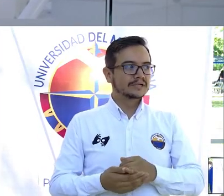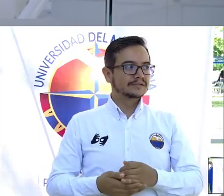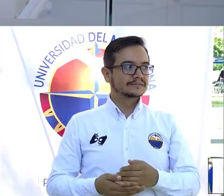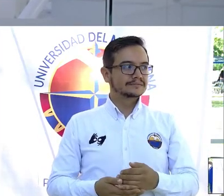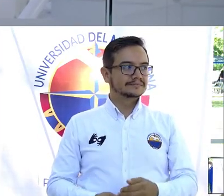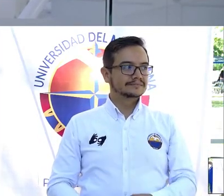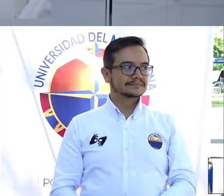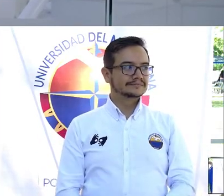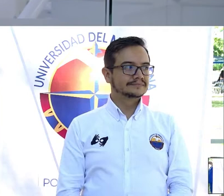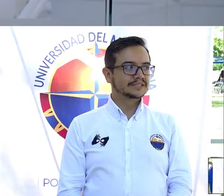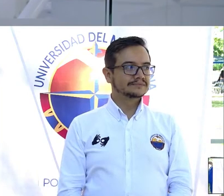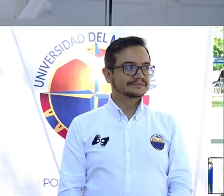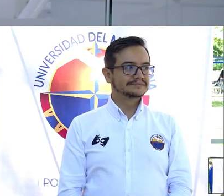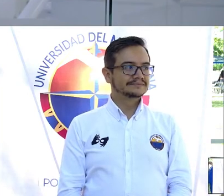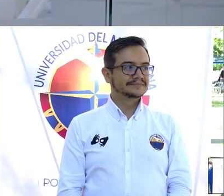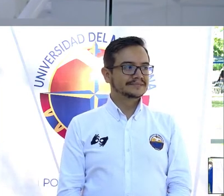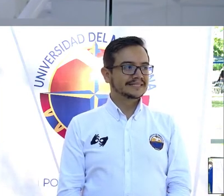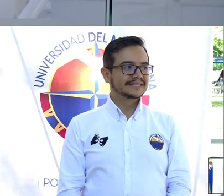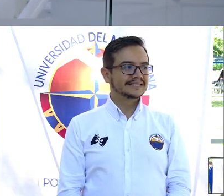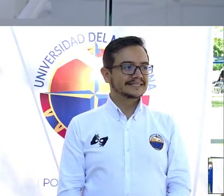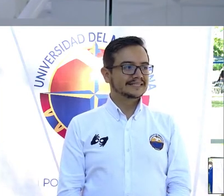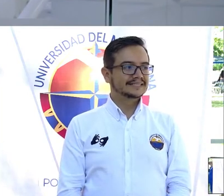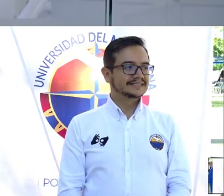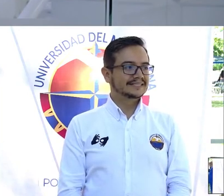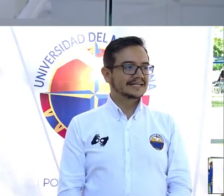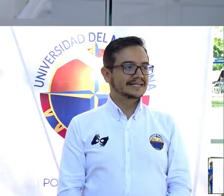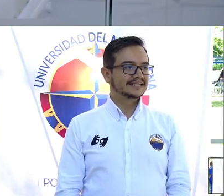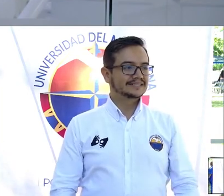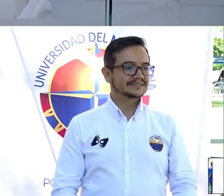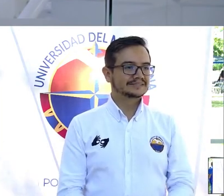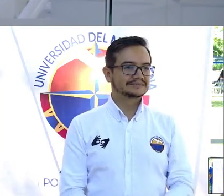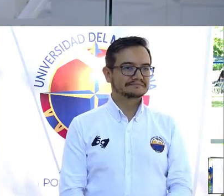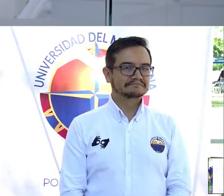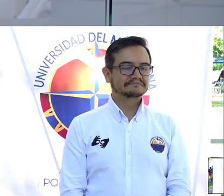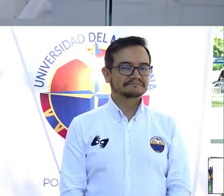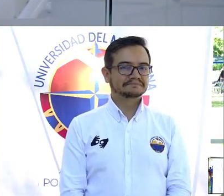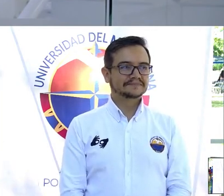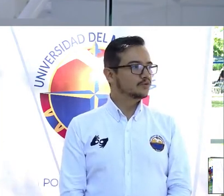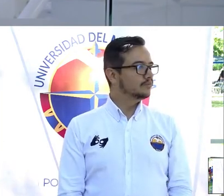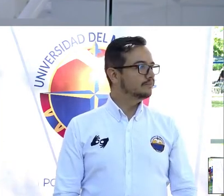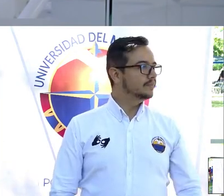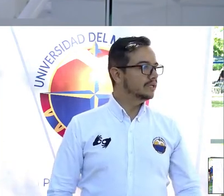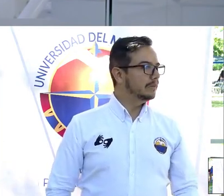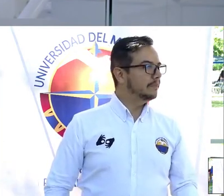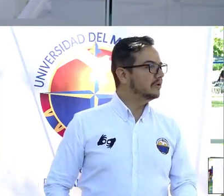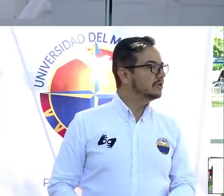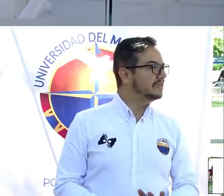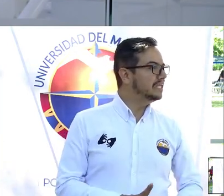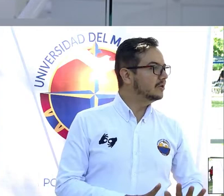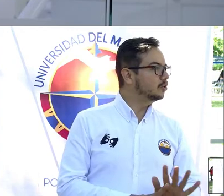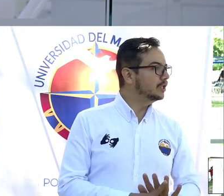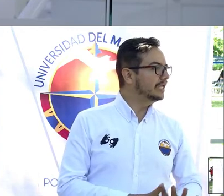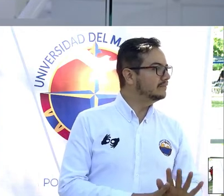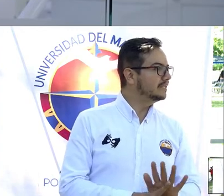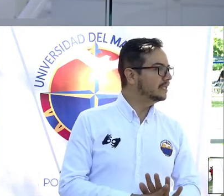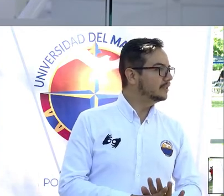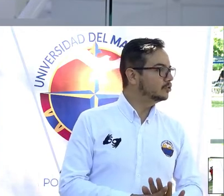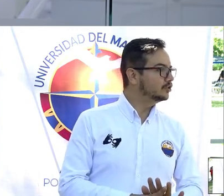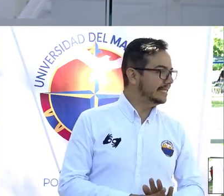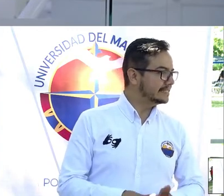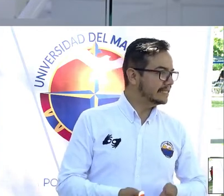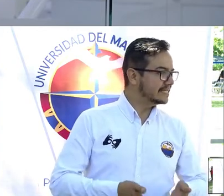Salud, el programa de odontología y, por supuesto, las áreas de apoyo de la Universidad del Magdalena,